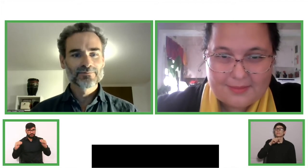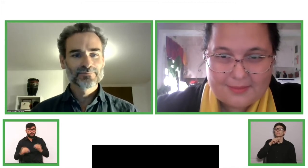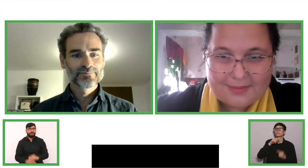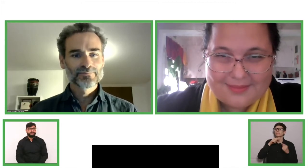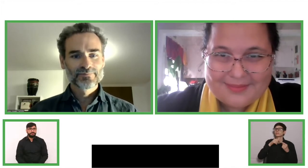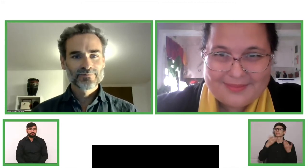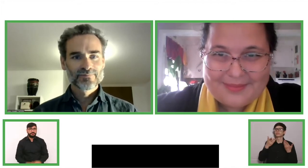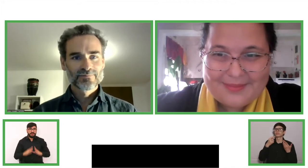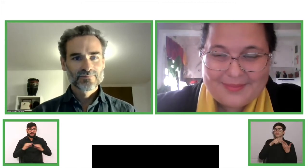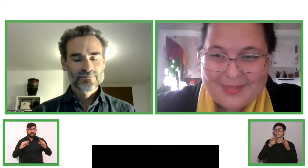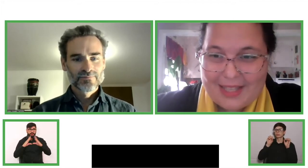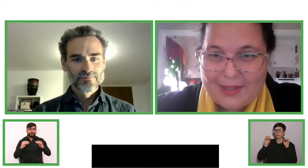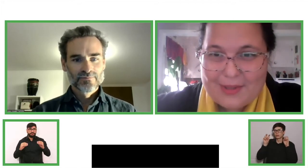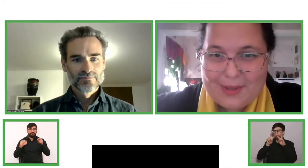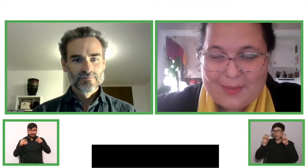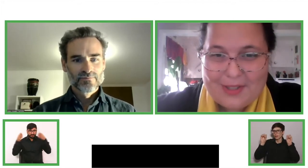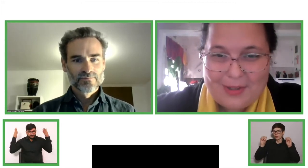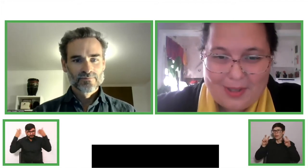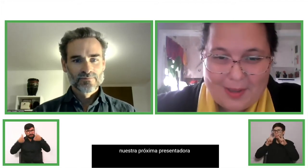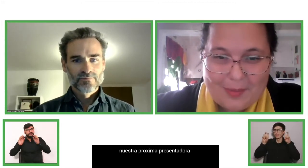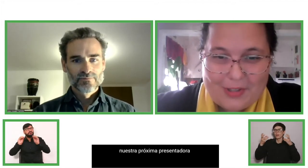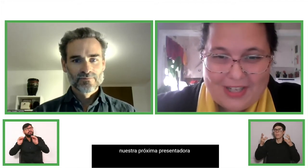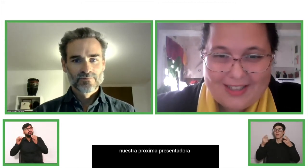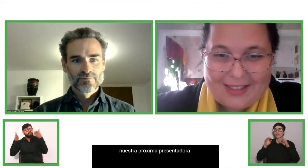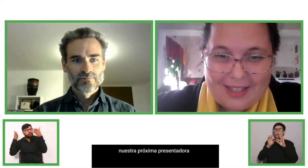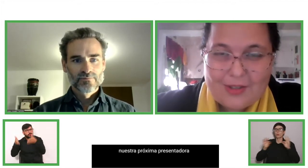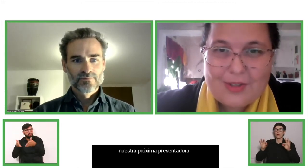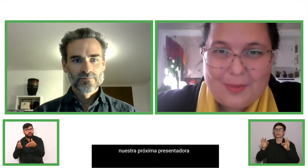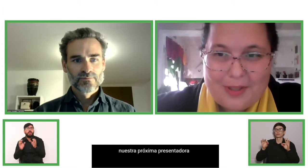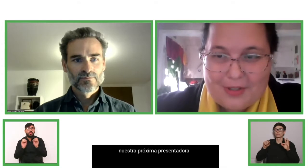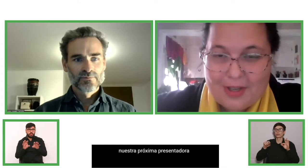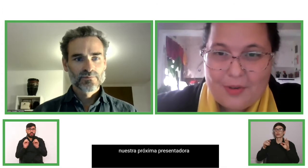componentes de educación electrónica.